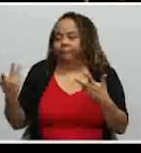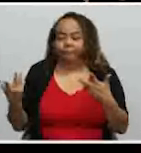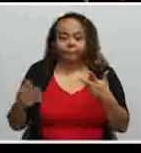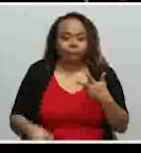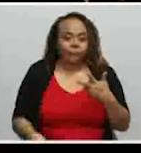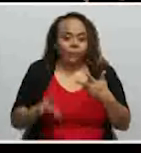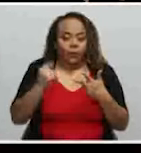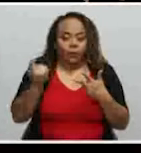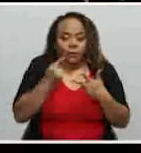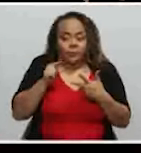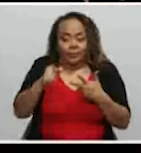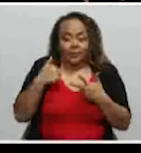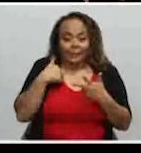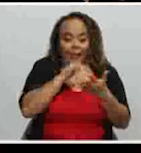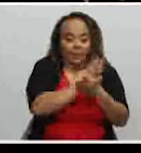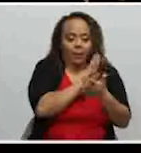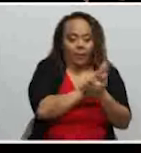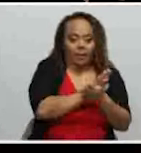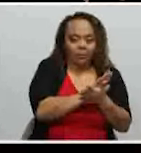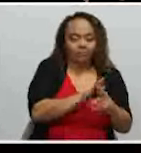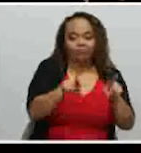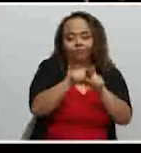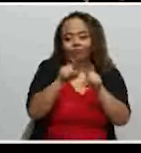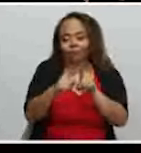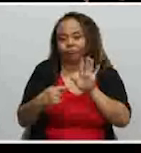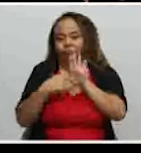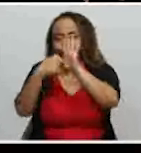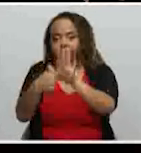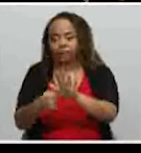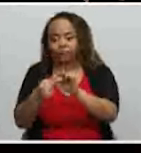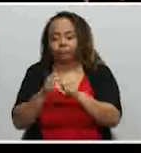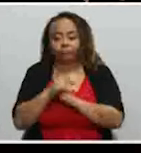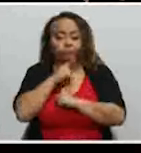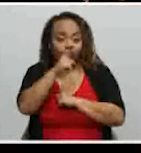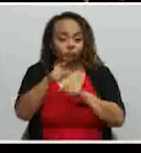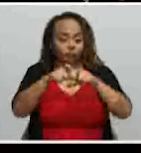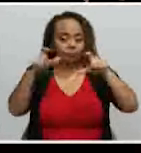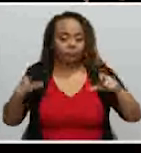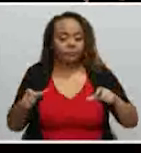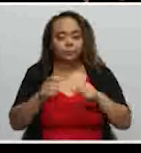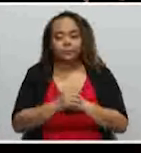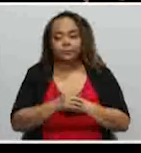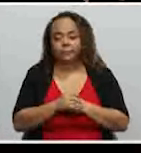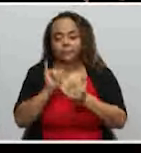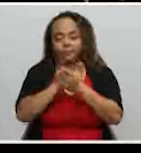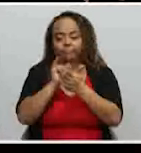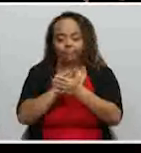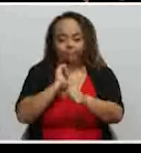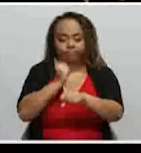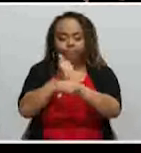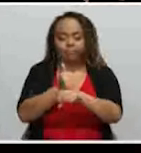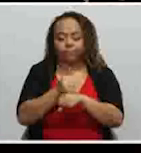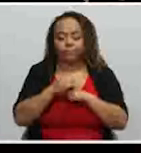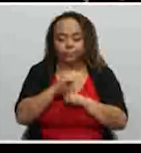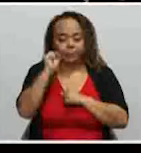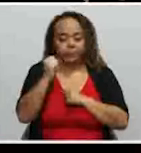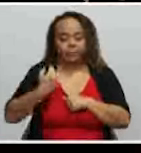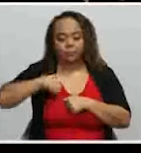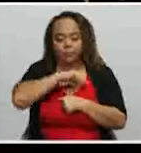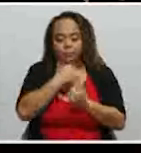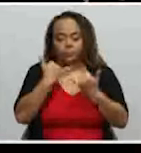Y no solo lo que él tiene en papel, sino lo que ha mostrado en la realidad, es la que nos determina que efectivamente en este